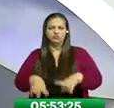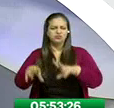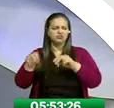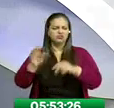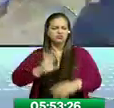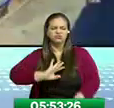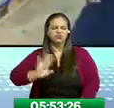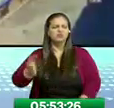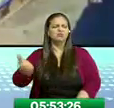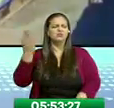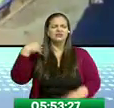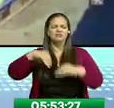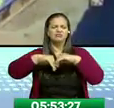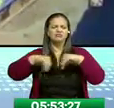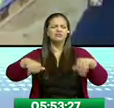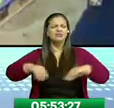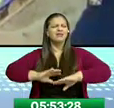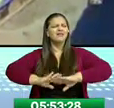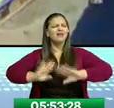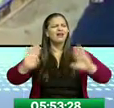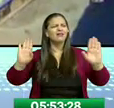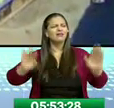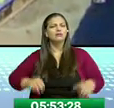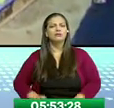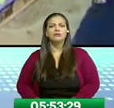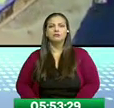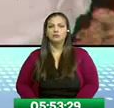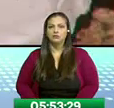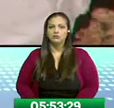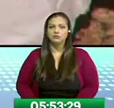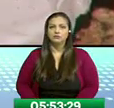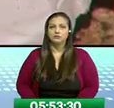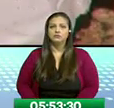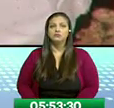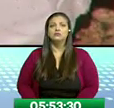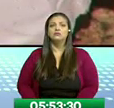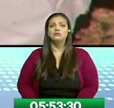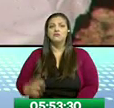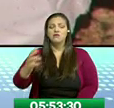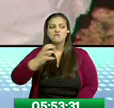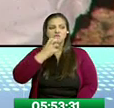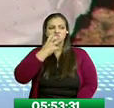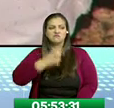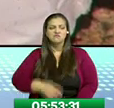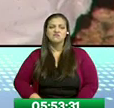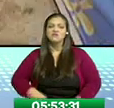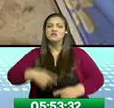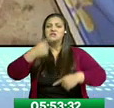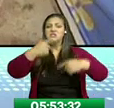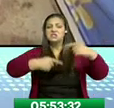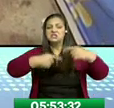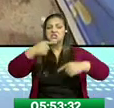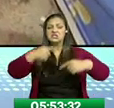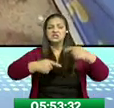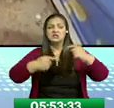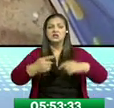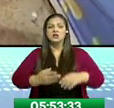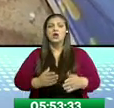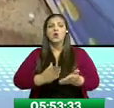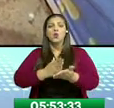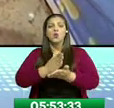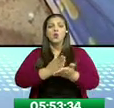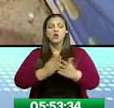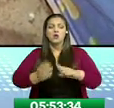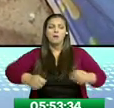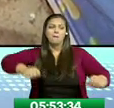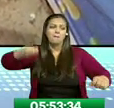que su hermano no es santa, pero ella tampoco es una santa, como de alguna manera tratando, si se quiere, de justificar el